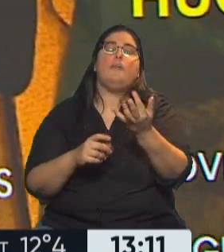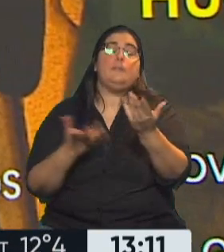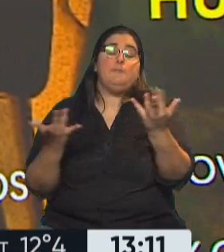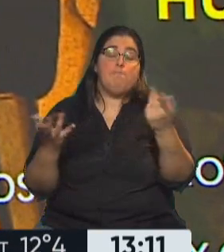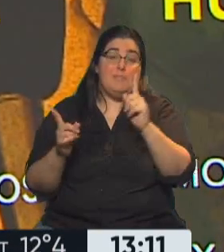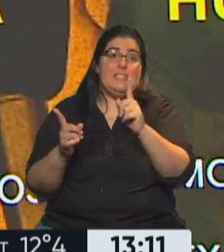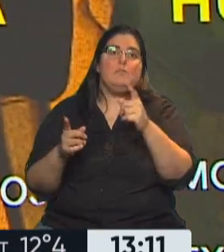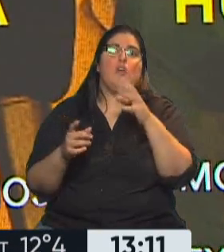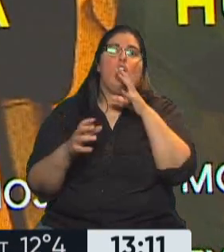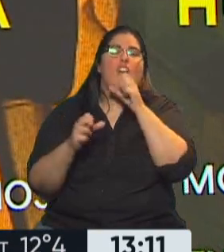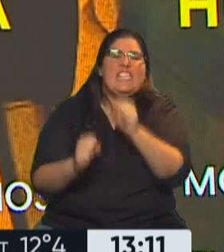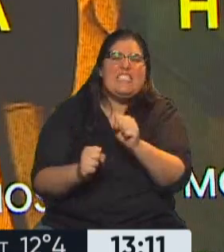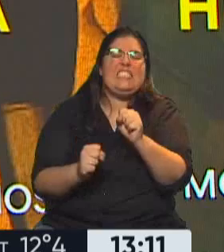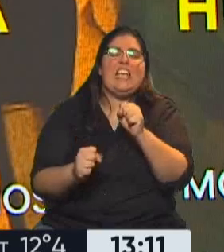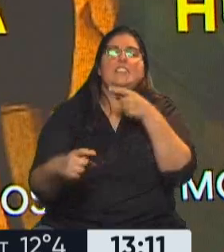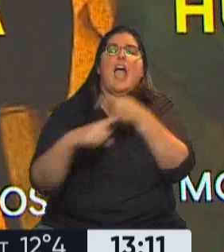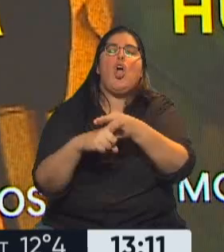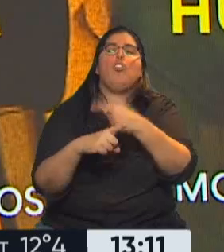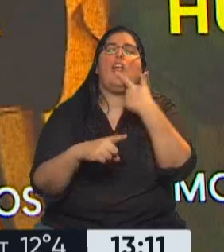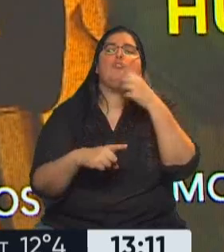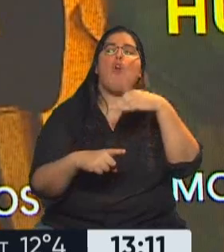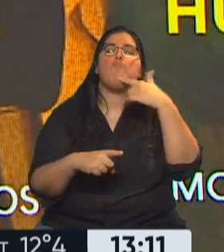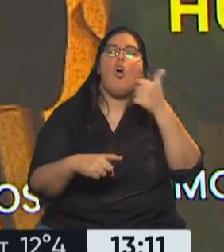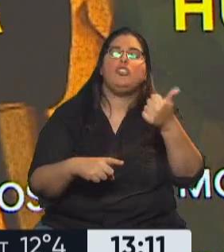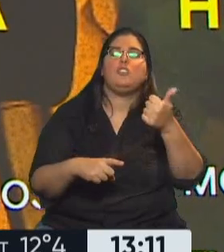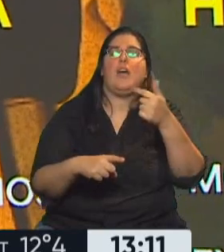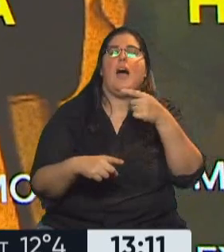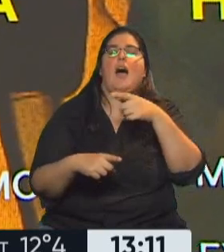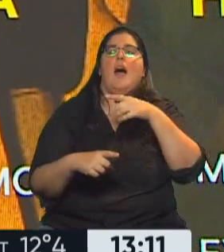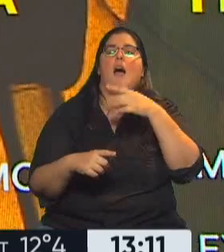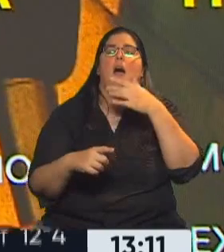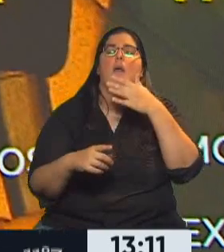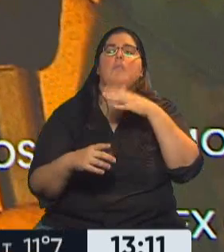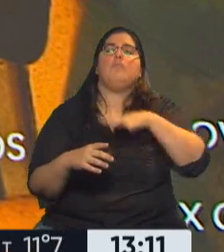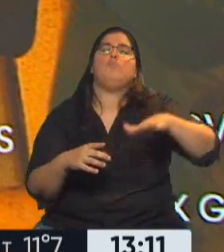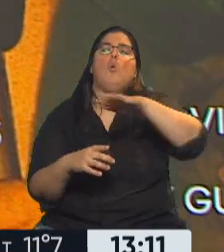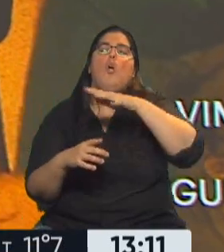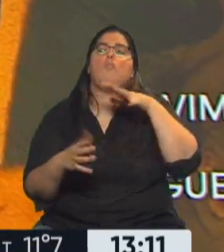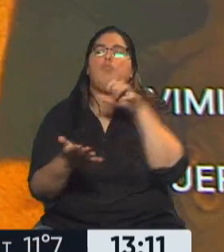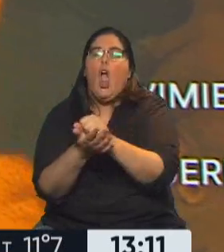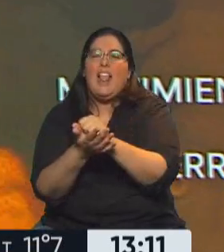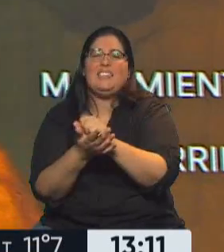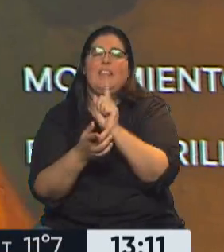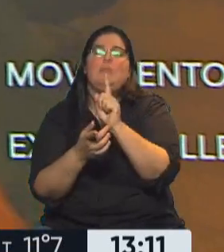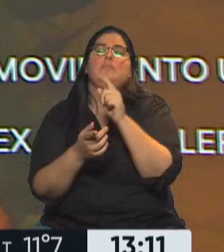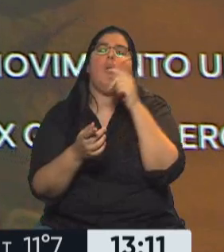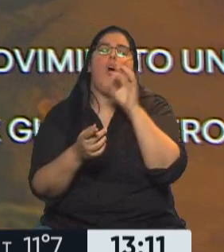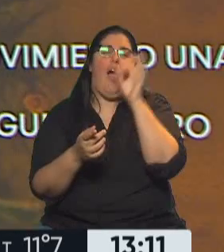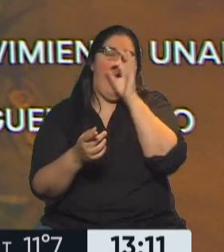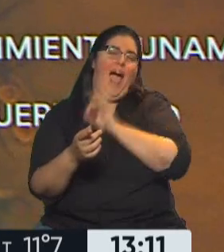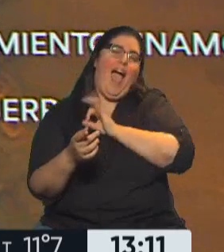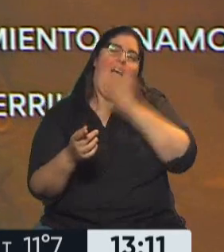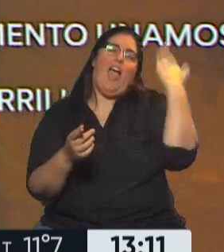la resistencia contra Somoza, la conquista del Frente Sandinista en el año 79, hoy muy